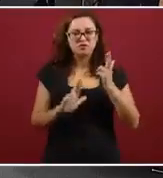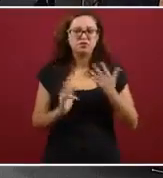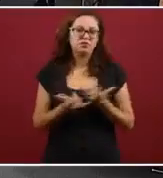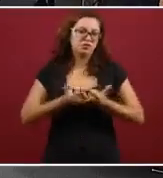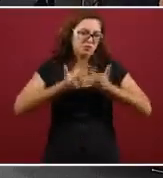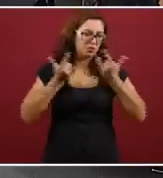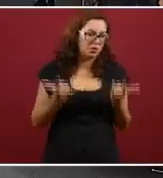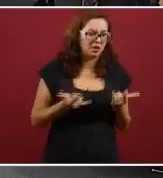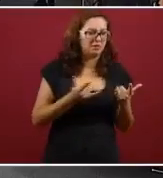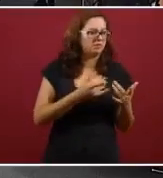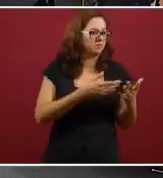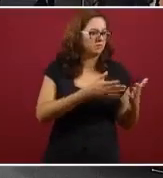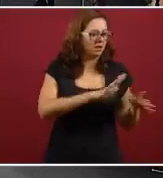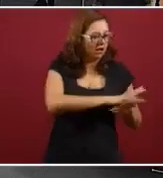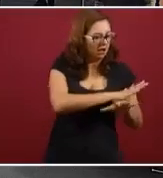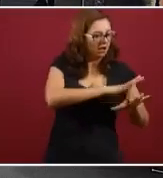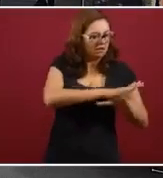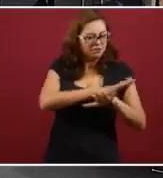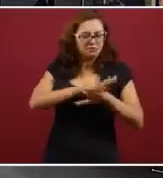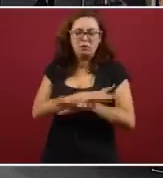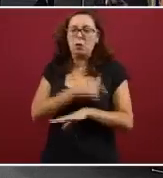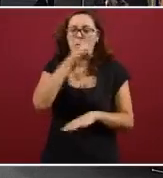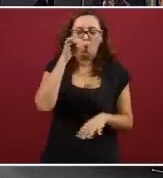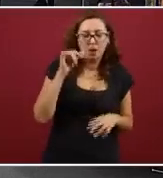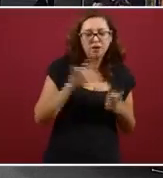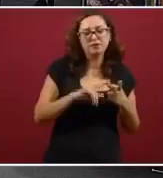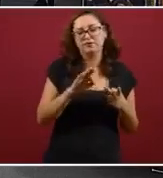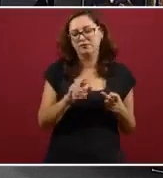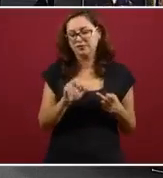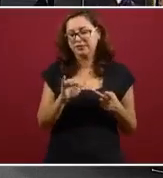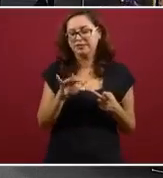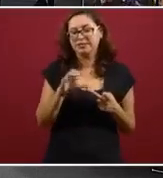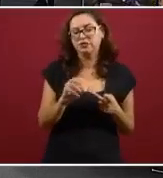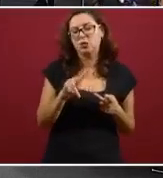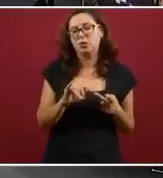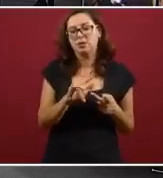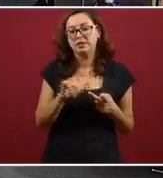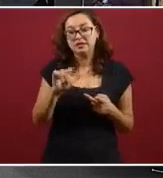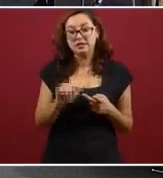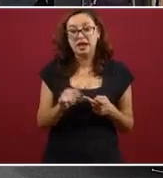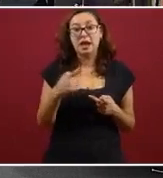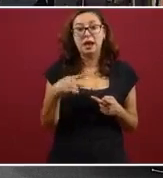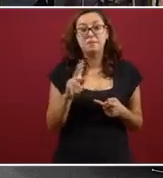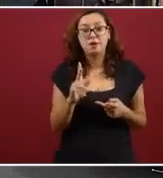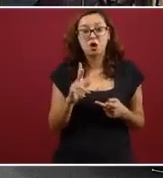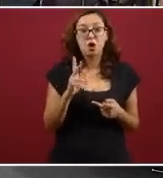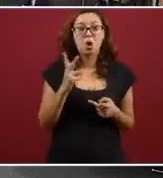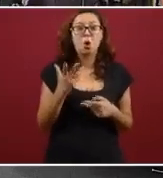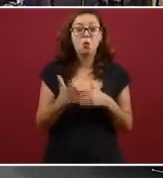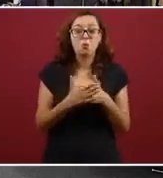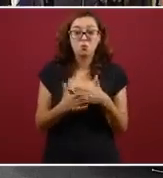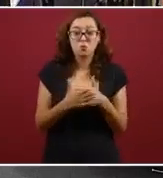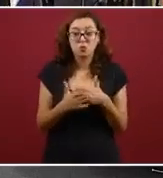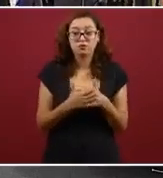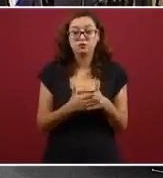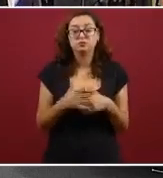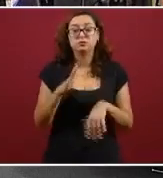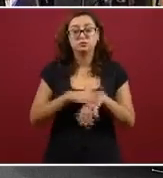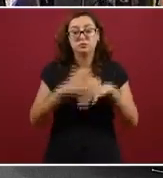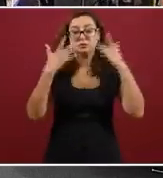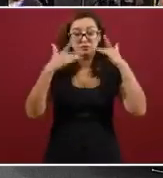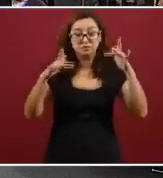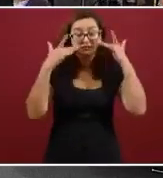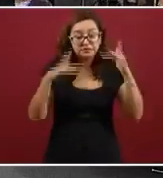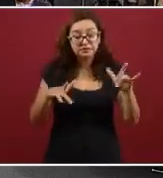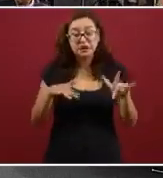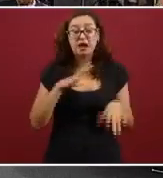todos los cambios que hicieron Benito Juárez, en fin, Francisco Villa, todo esto. ¿Hay más renuncias? ¿Vienen más renuncias? ¿Ya se las presentaron? No, no